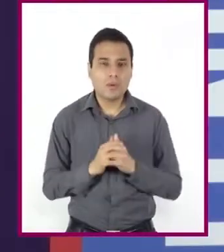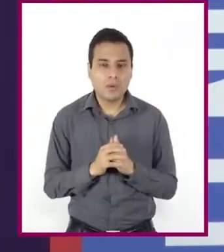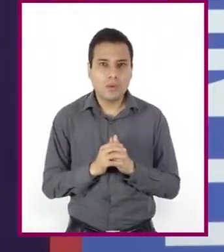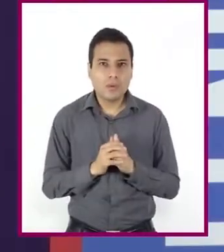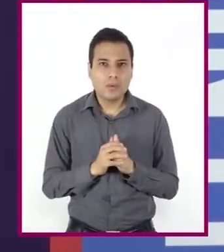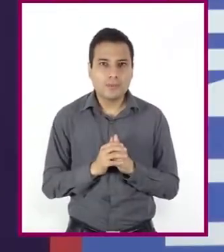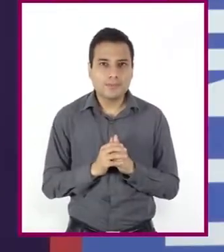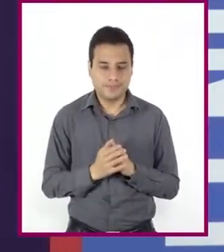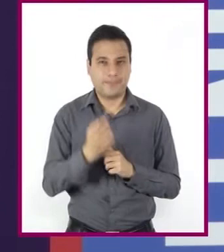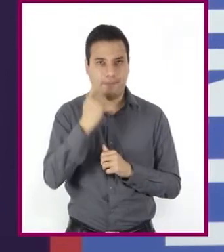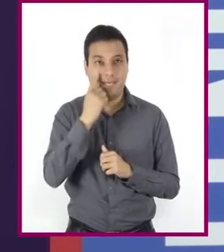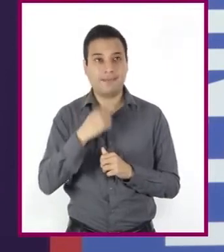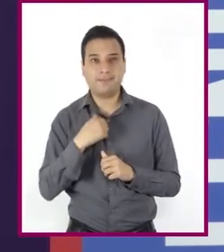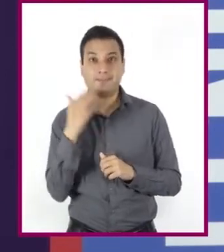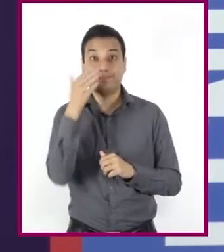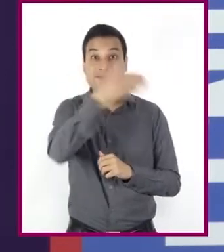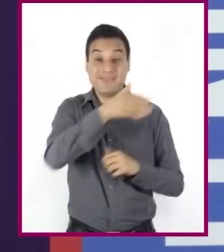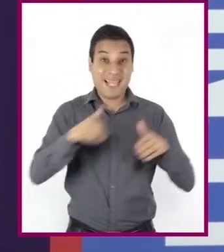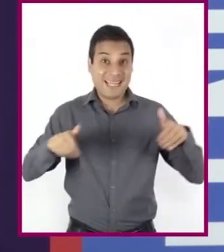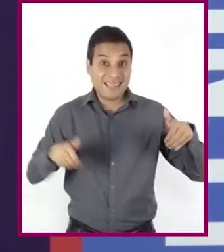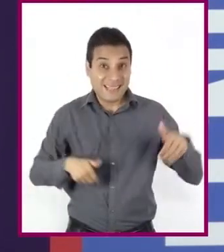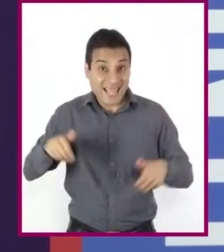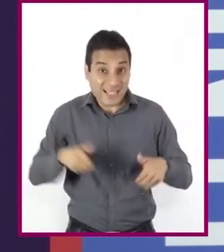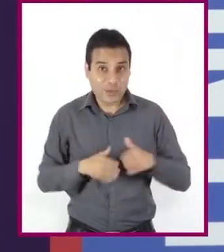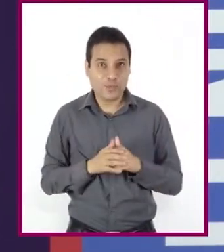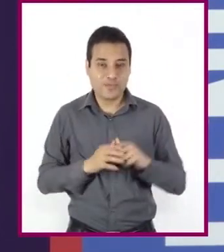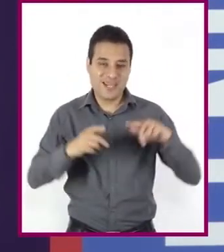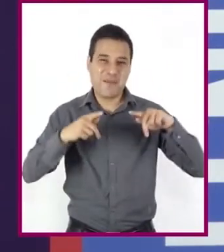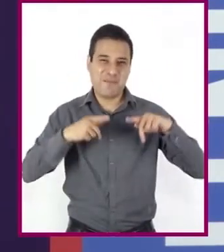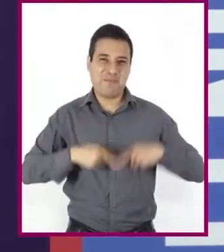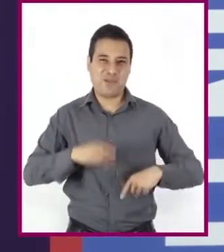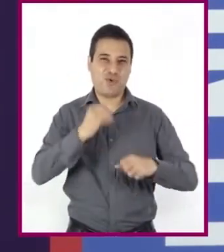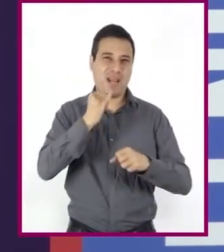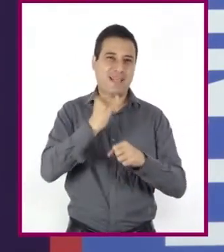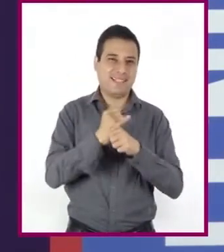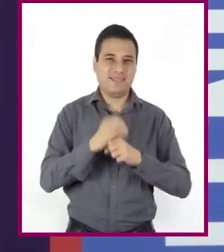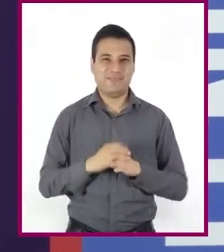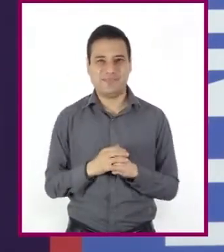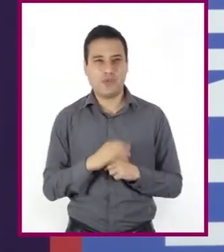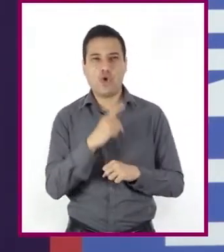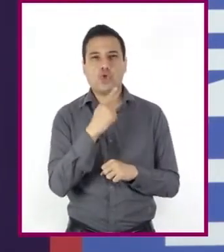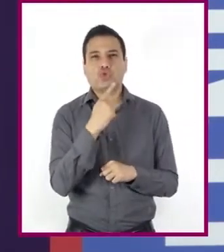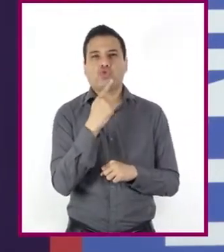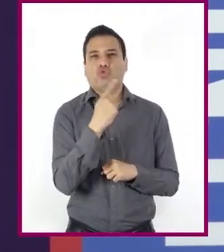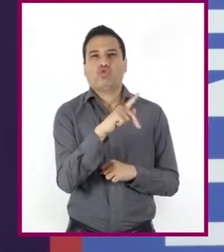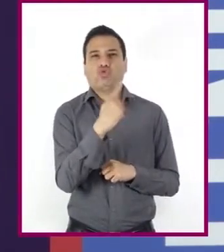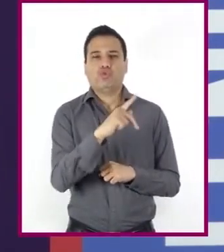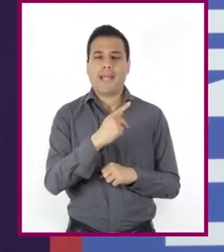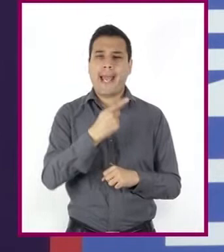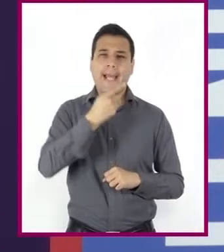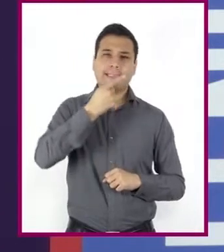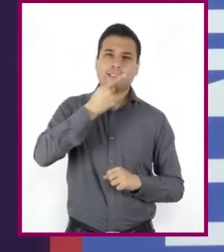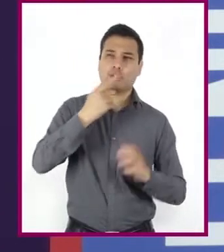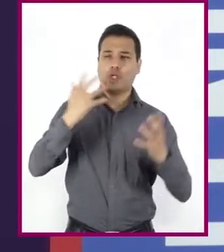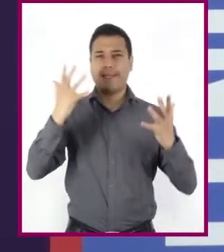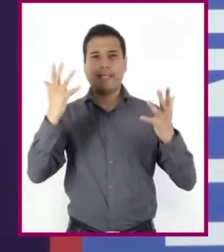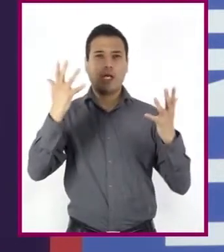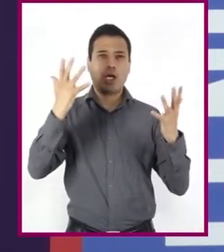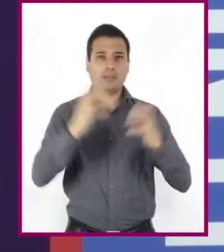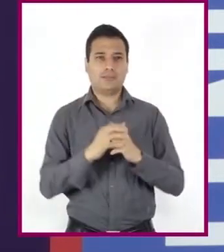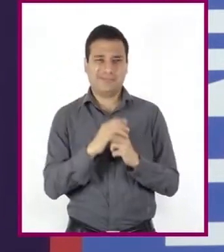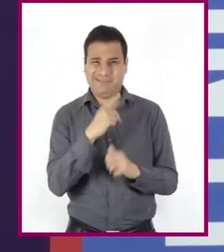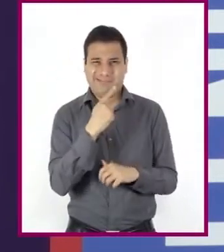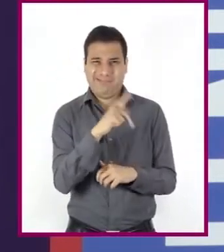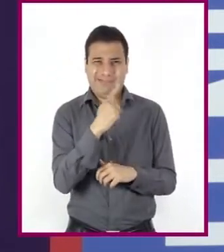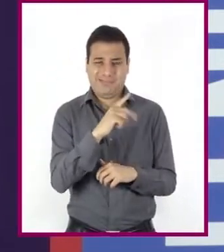Cuando vamos al teatro, escuchamos a los personajes con su muy peculiar forma de hablar. Ellos son